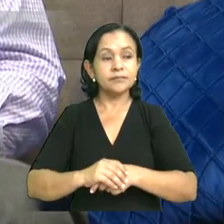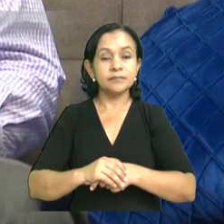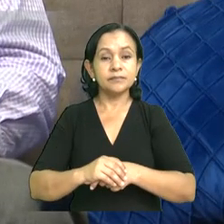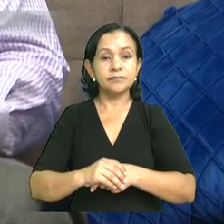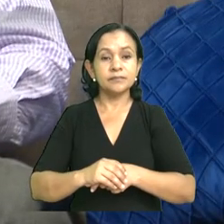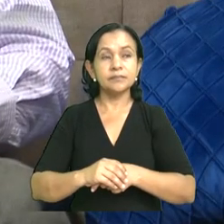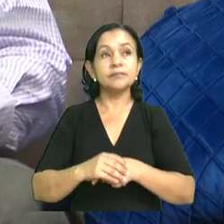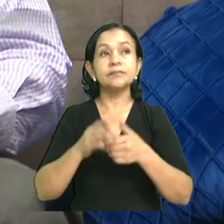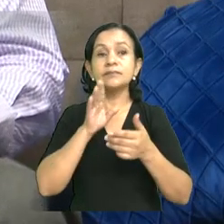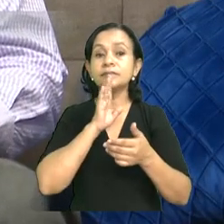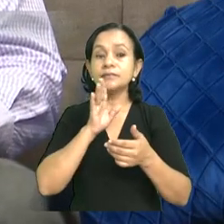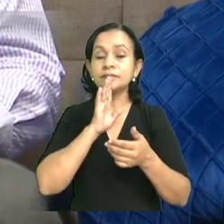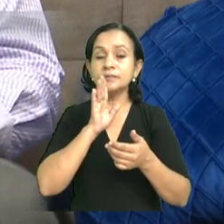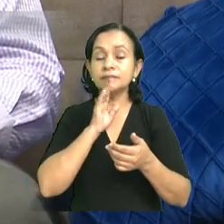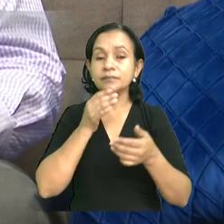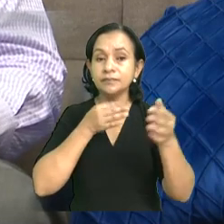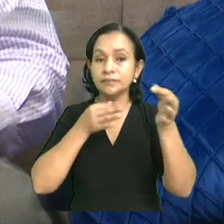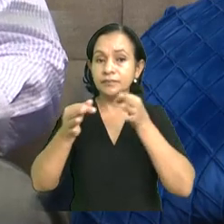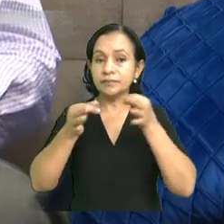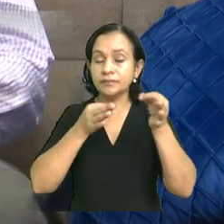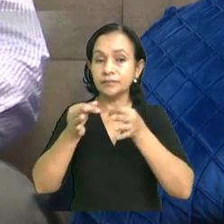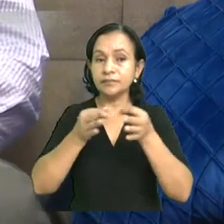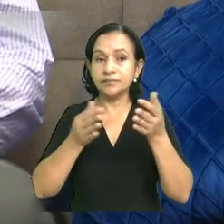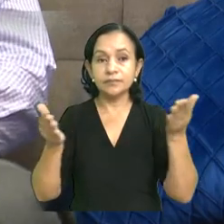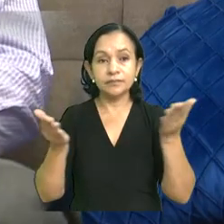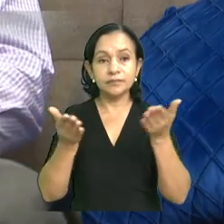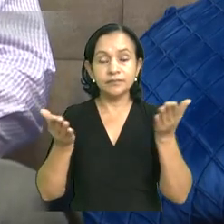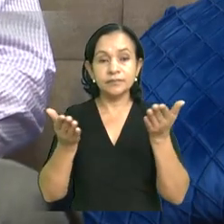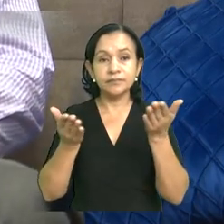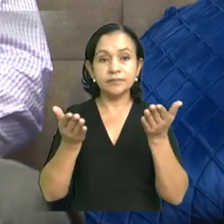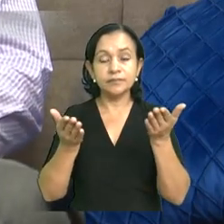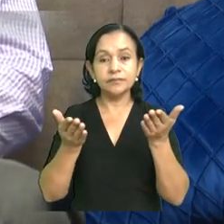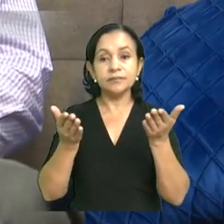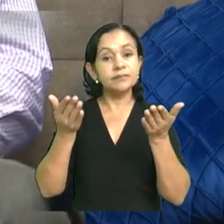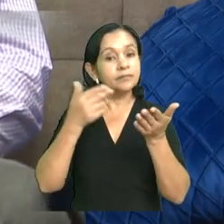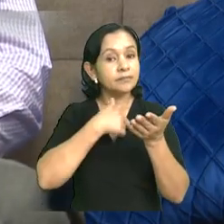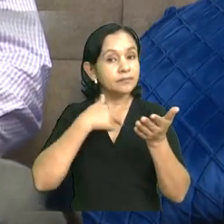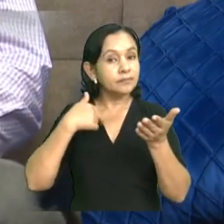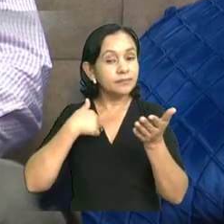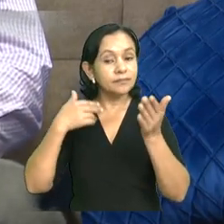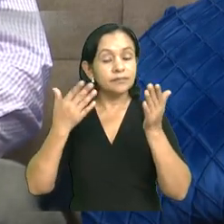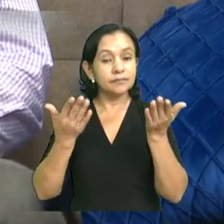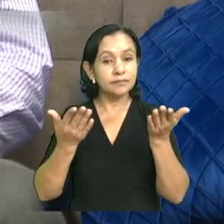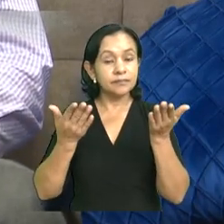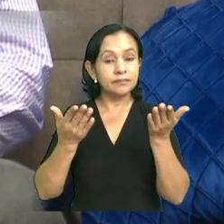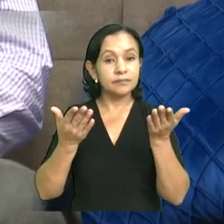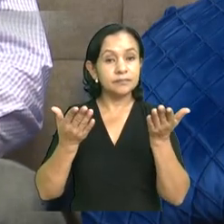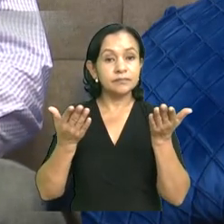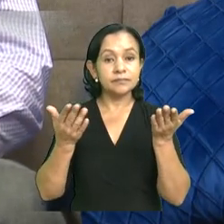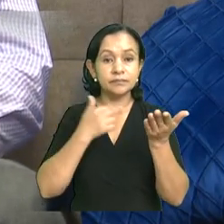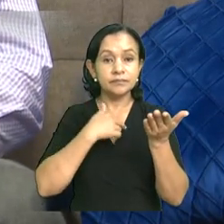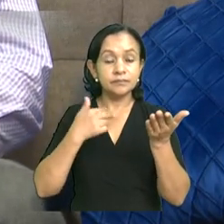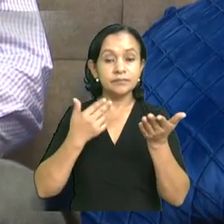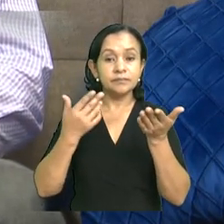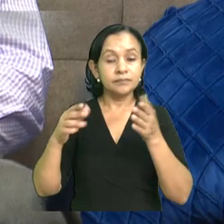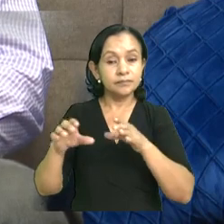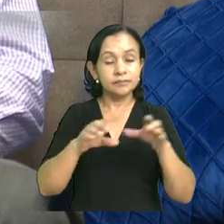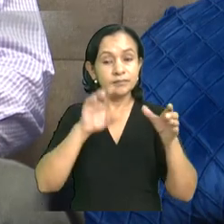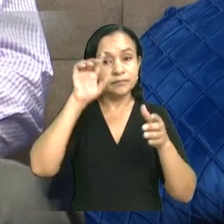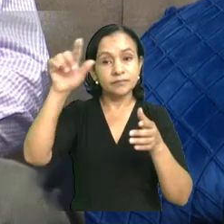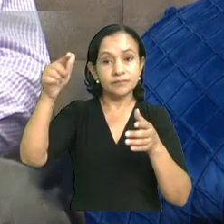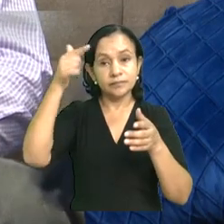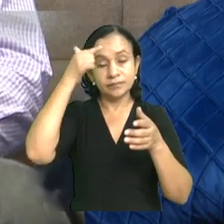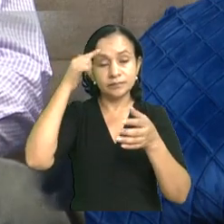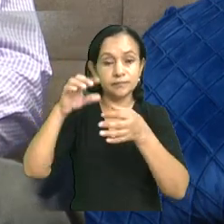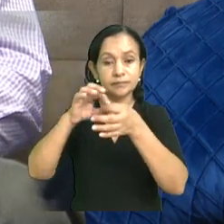con la nota en la que precisamente vemos cómo se gestiona precisamente el riesgo dentro de la dinámica del Gobierno de